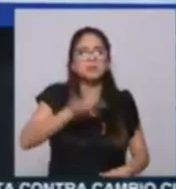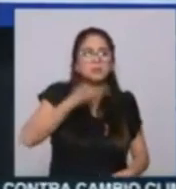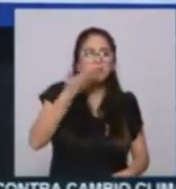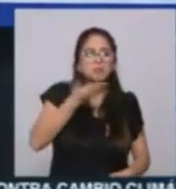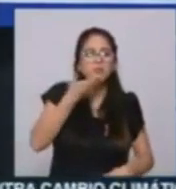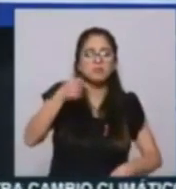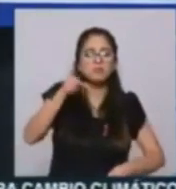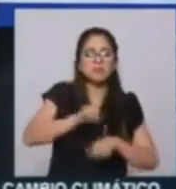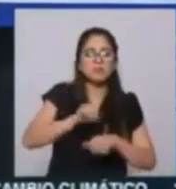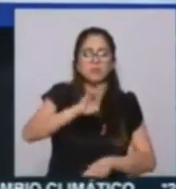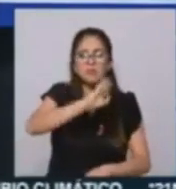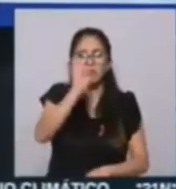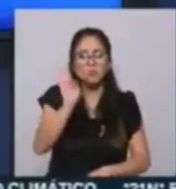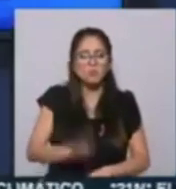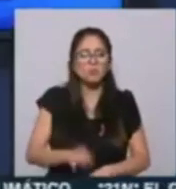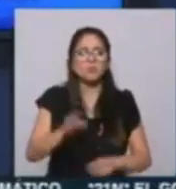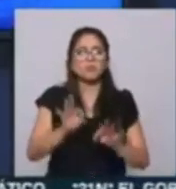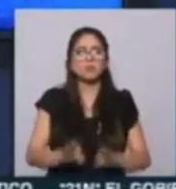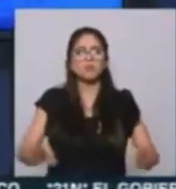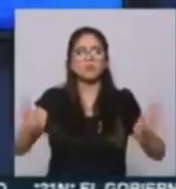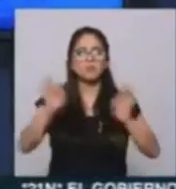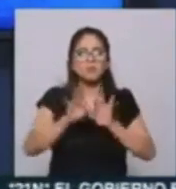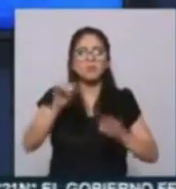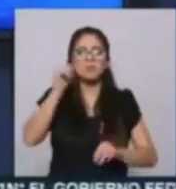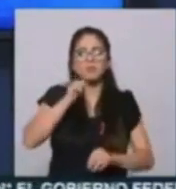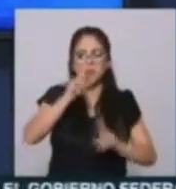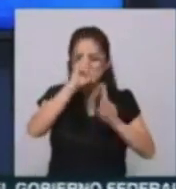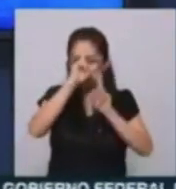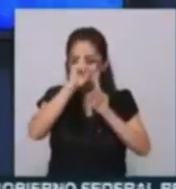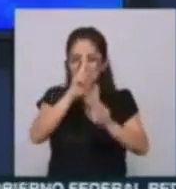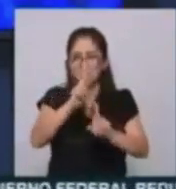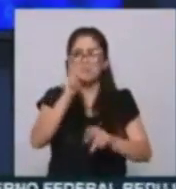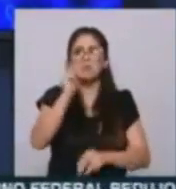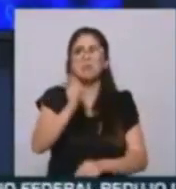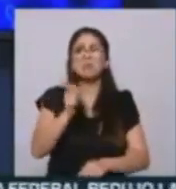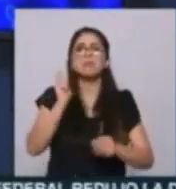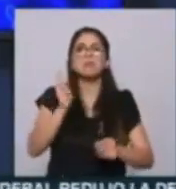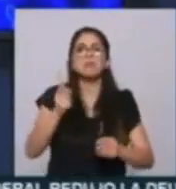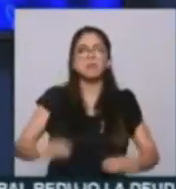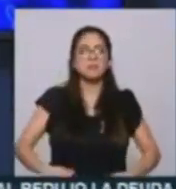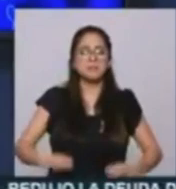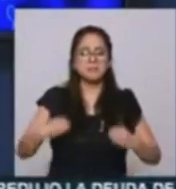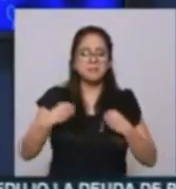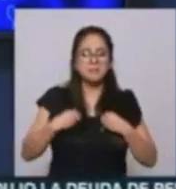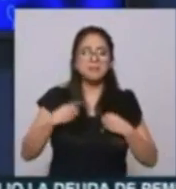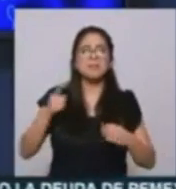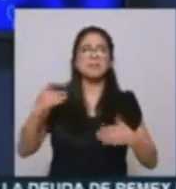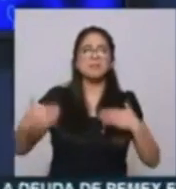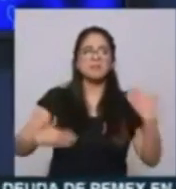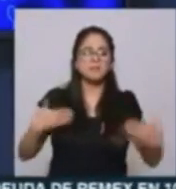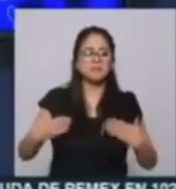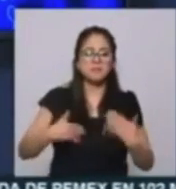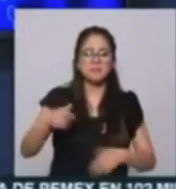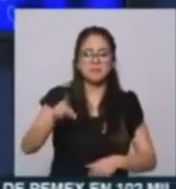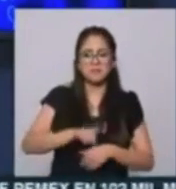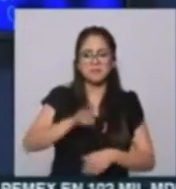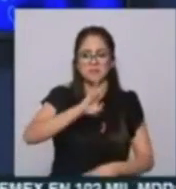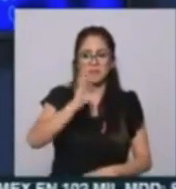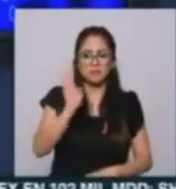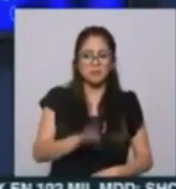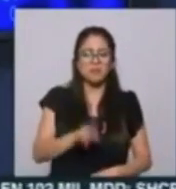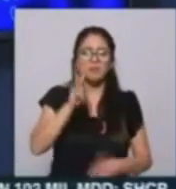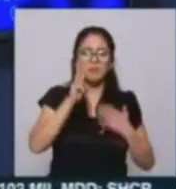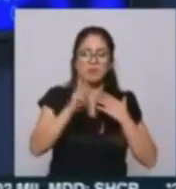muertos en nuestro Así país, es. tan representativos, con los que rendimos tributo a la vida, celebrando a la muerte. Y cuéntenos un poquito